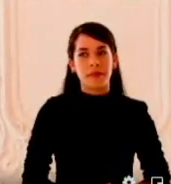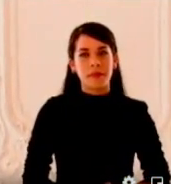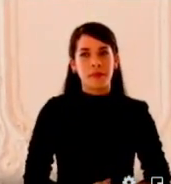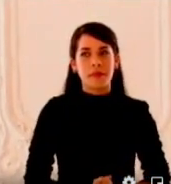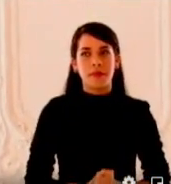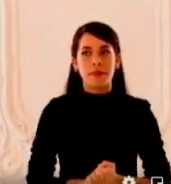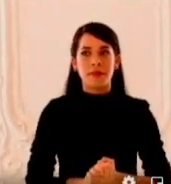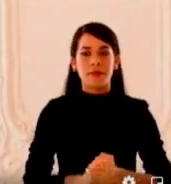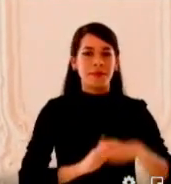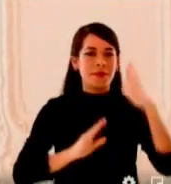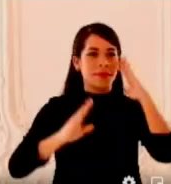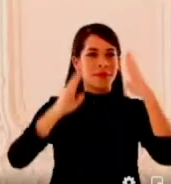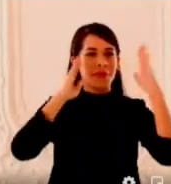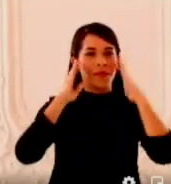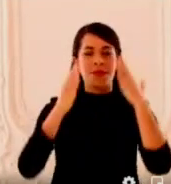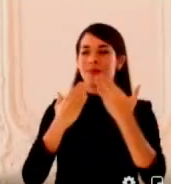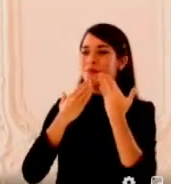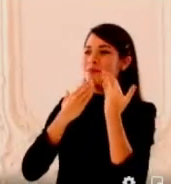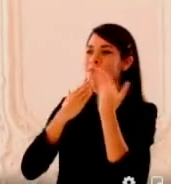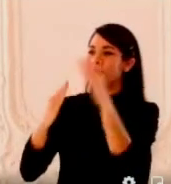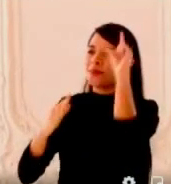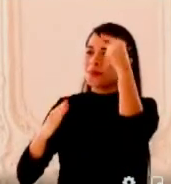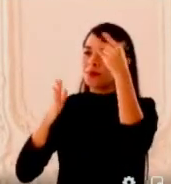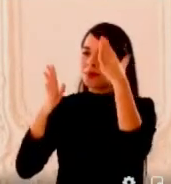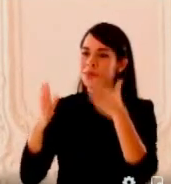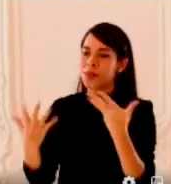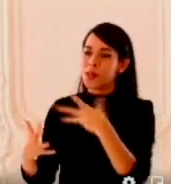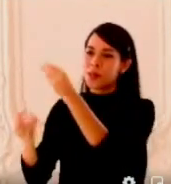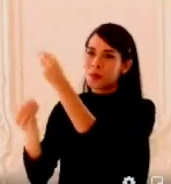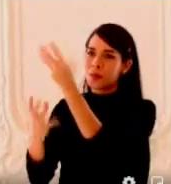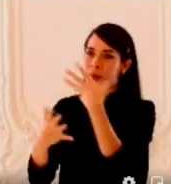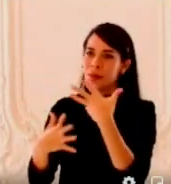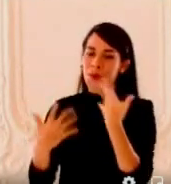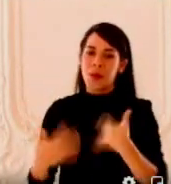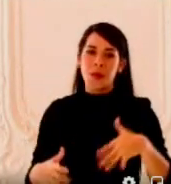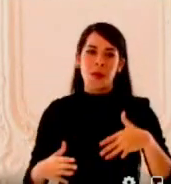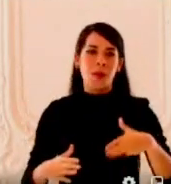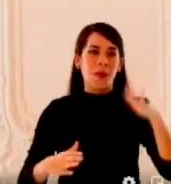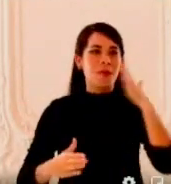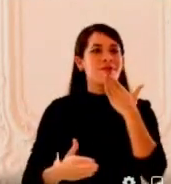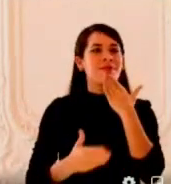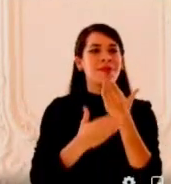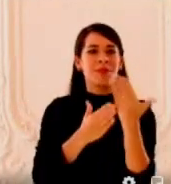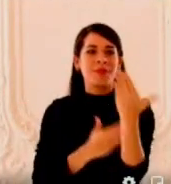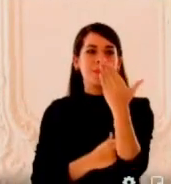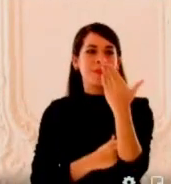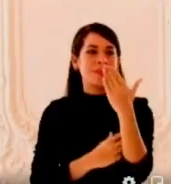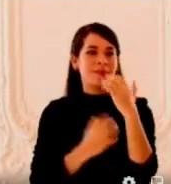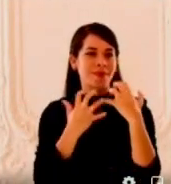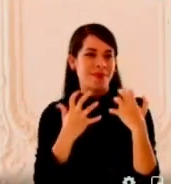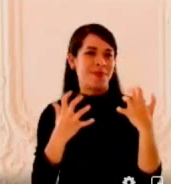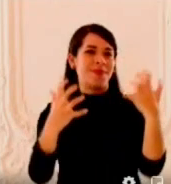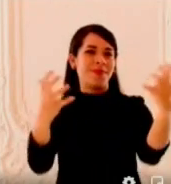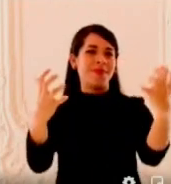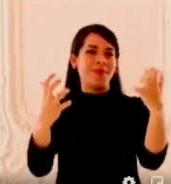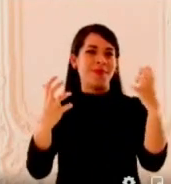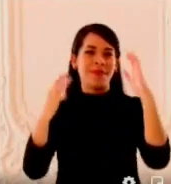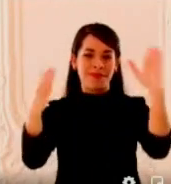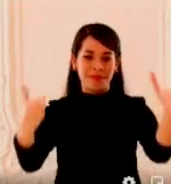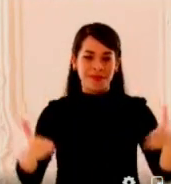Saludos. Muchas gracias, gobernador, por sus palabras. Me uno al saludo protocolar. Muy buenos días a los miembros de la prensa que están con nosotros, a todos los